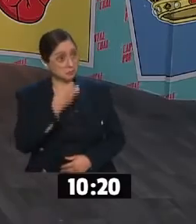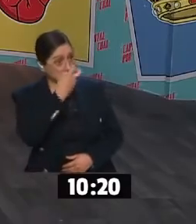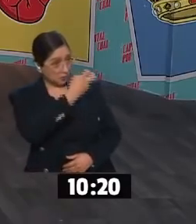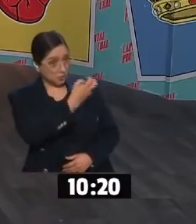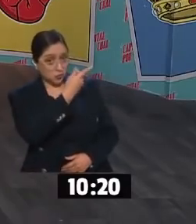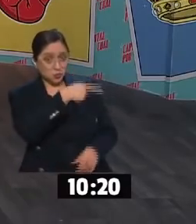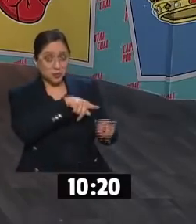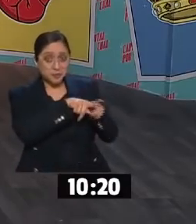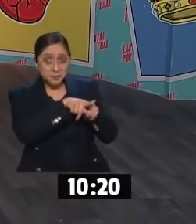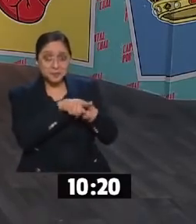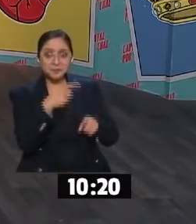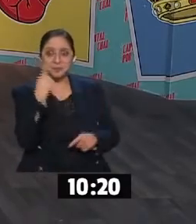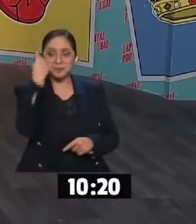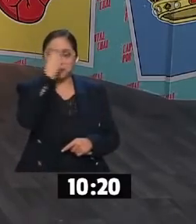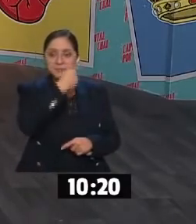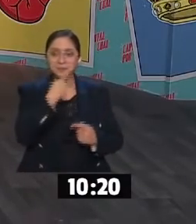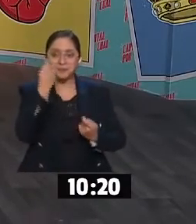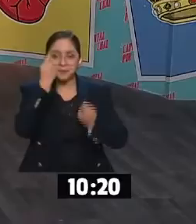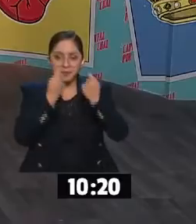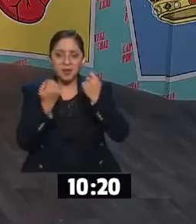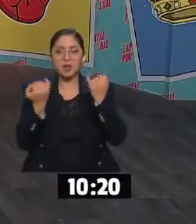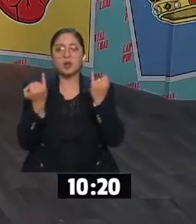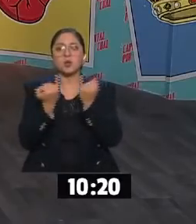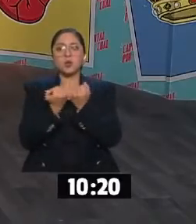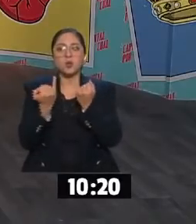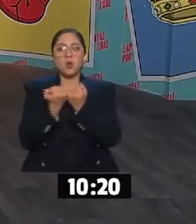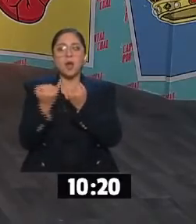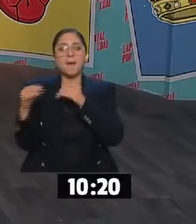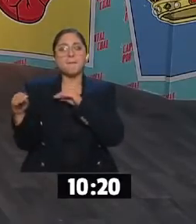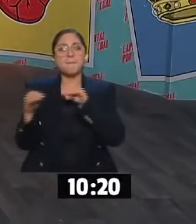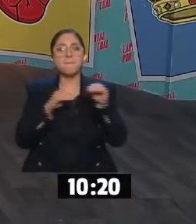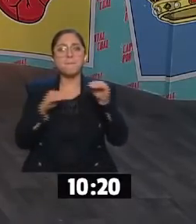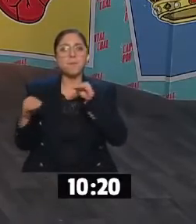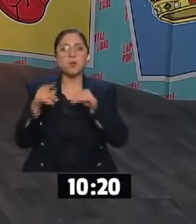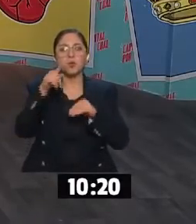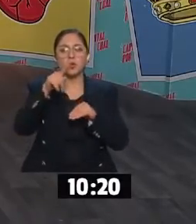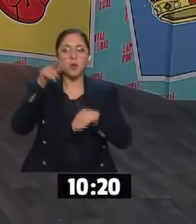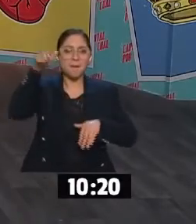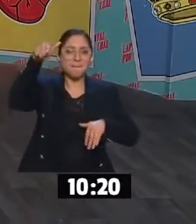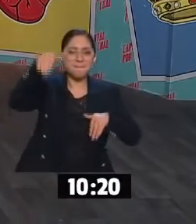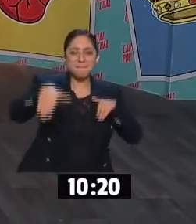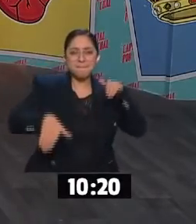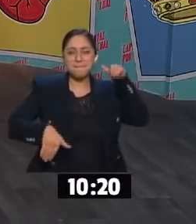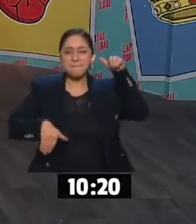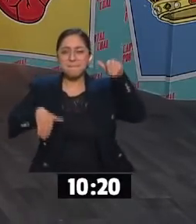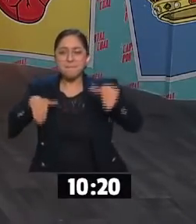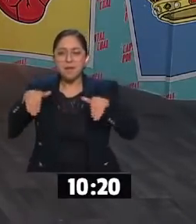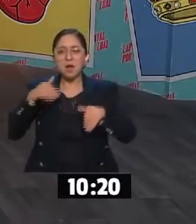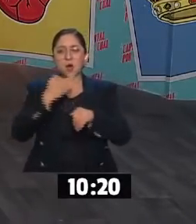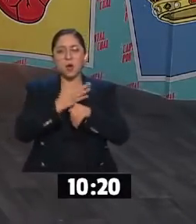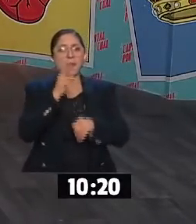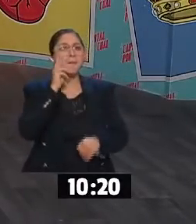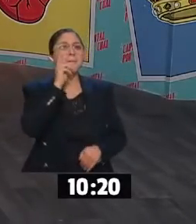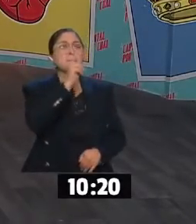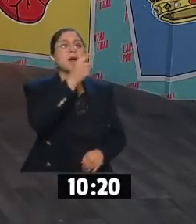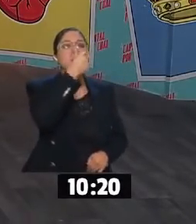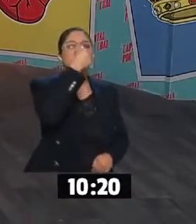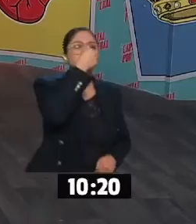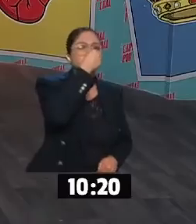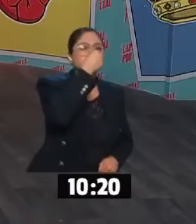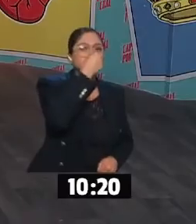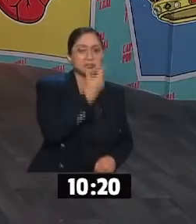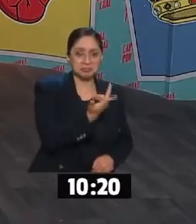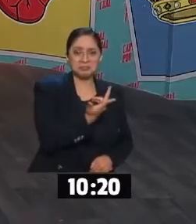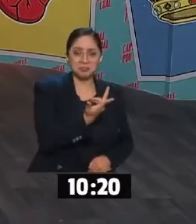usted... Hago un número de nado sincronizado. No puede ser. Y con las Oye, pinzas, o sea, nos qué podemos hermosura. reír, pero también